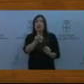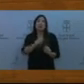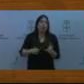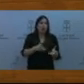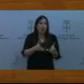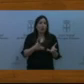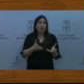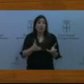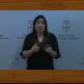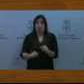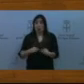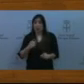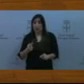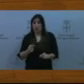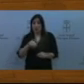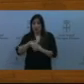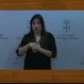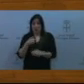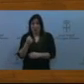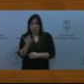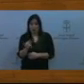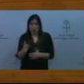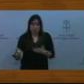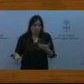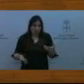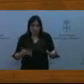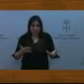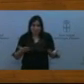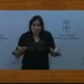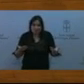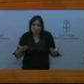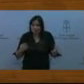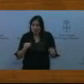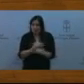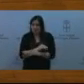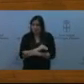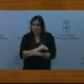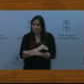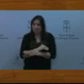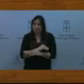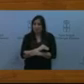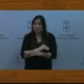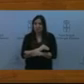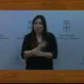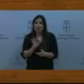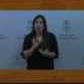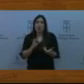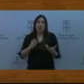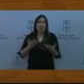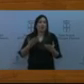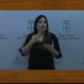apoyar. Se cuestiona que se presenta de una manera atropellada, que llega tarde y,